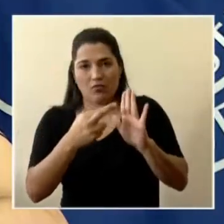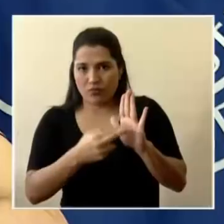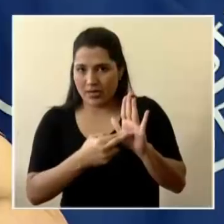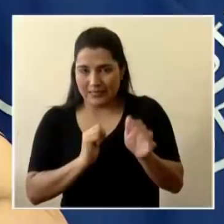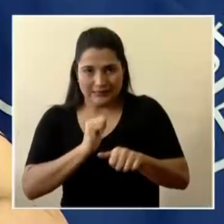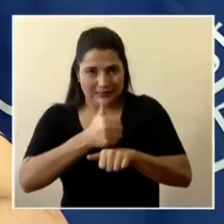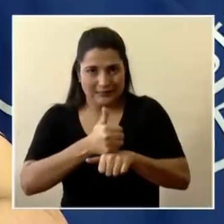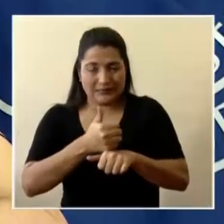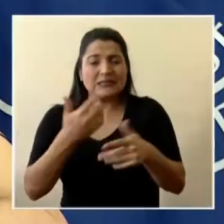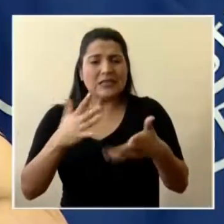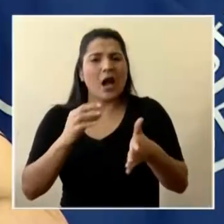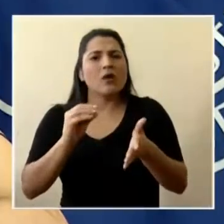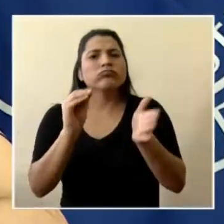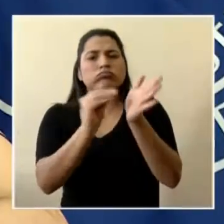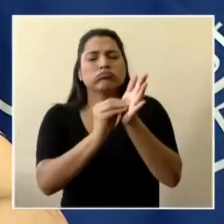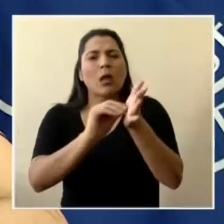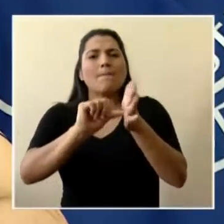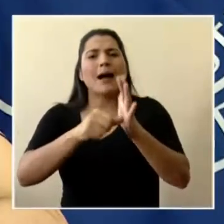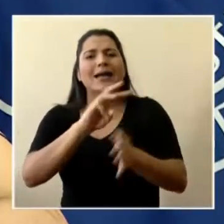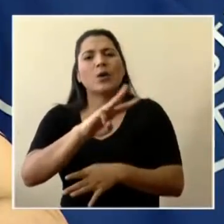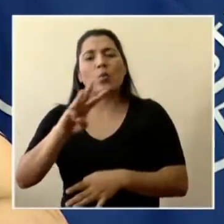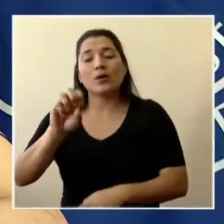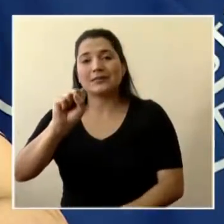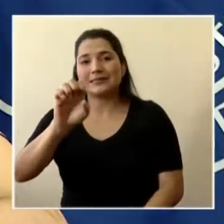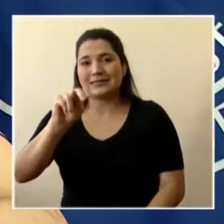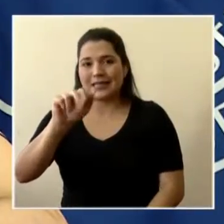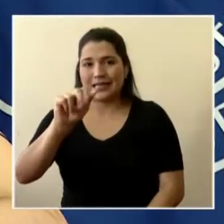la página web del SENASA, que es